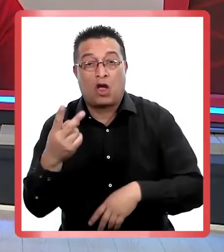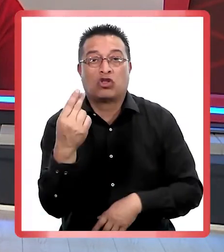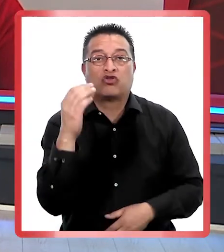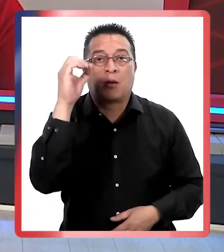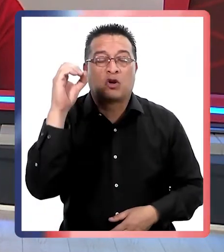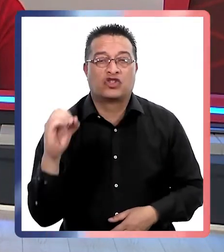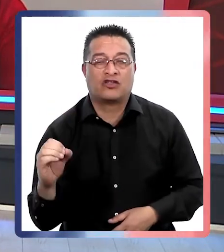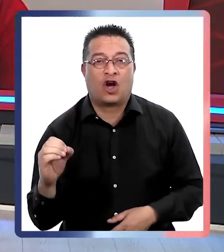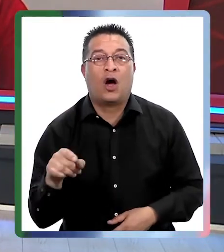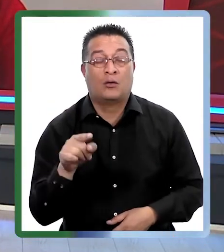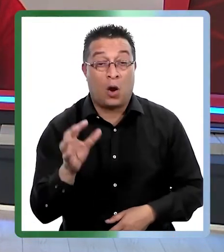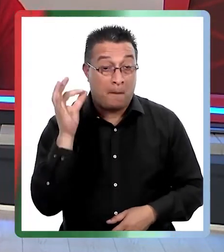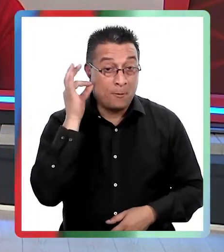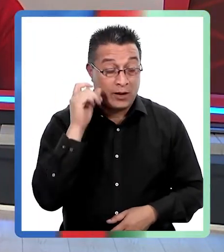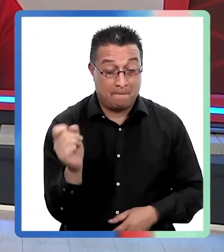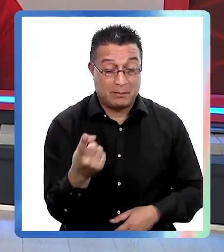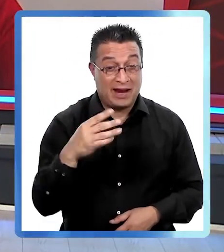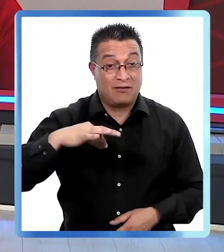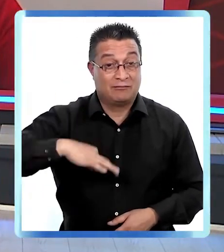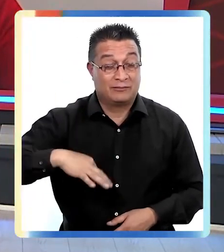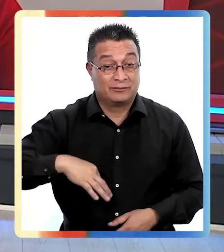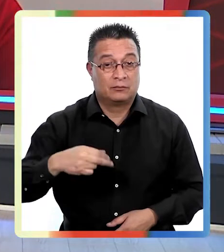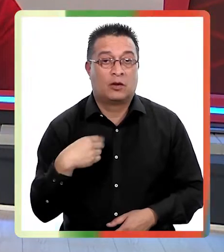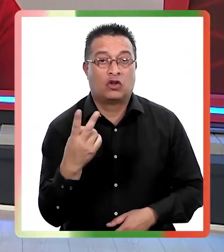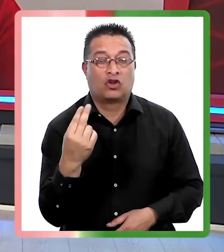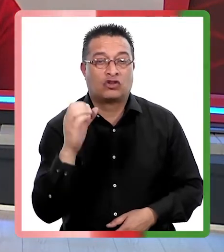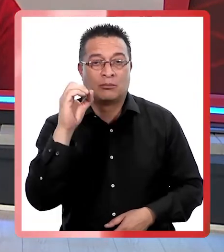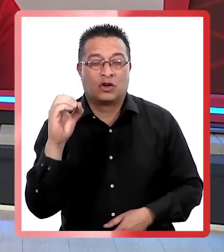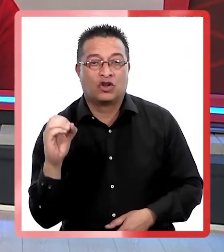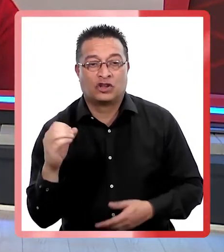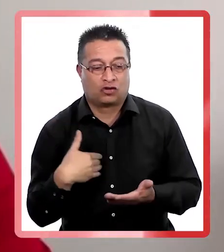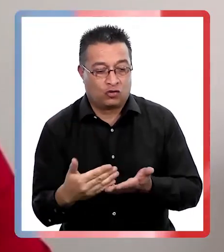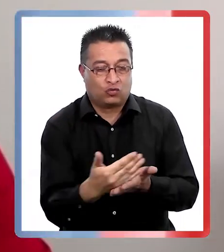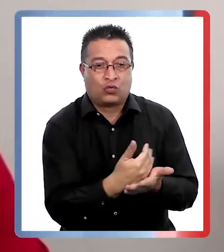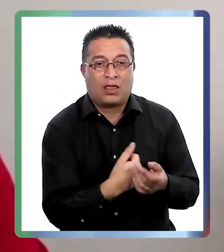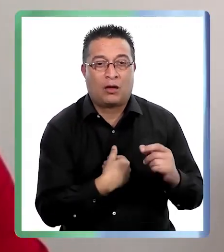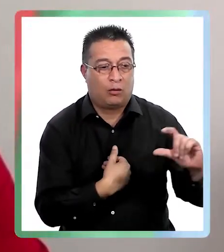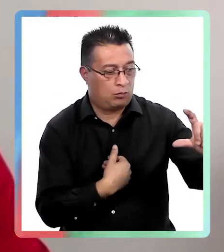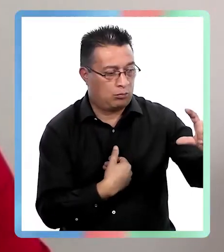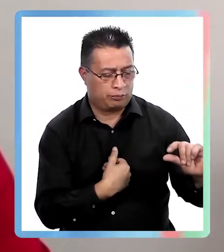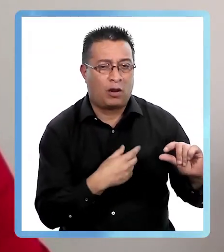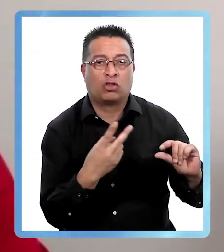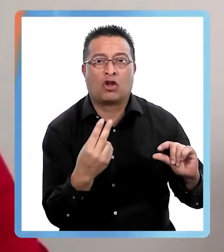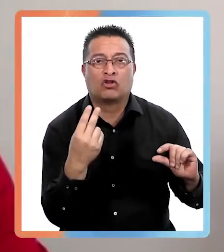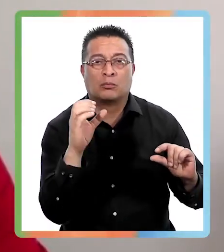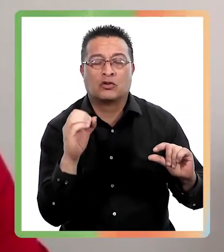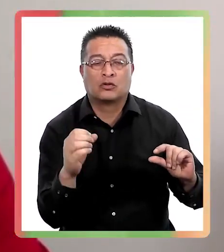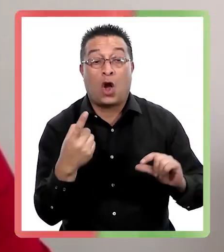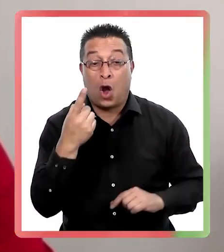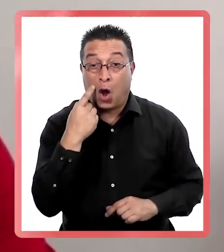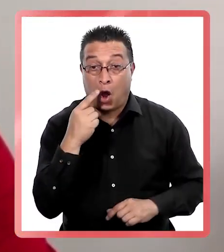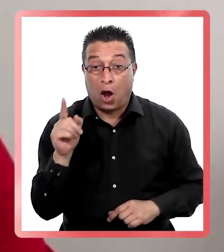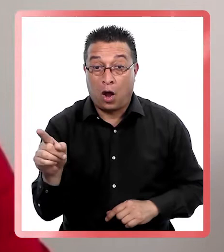12%, es decir, una mujer en su primera pensión se jubila con un 12% de lo que era su último salario. En el caso de los hombres esto